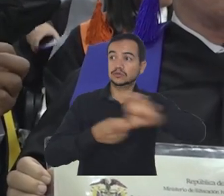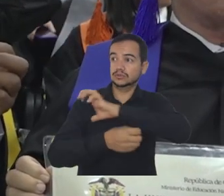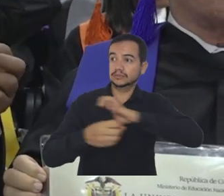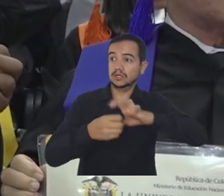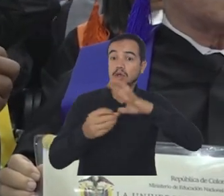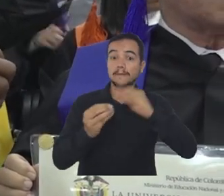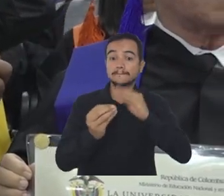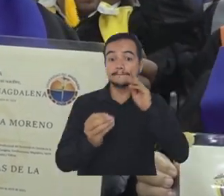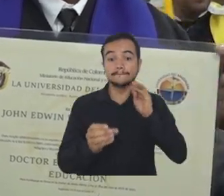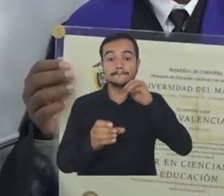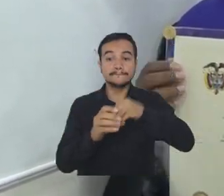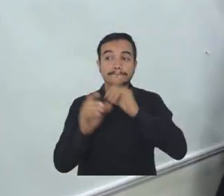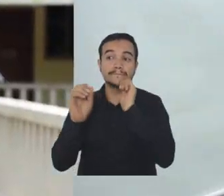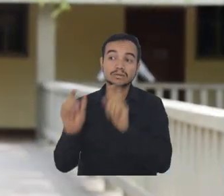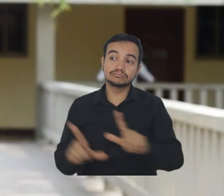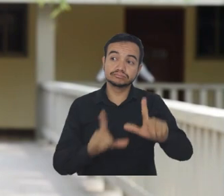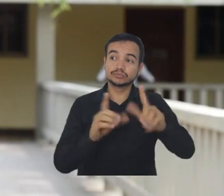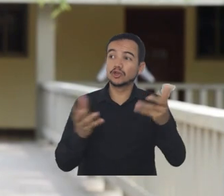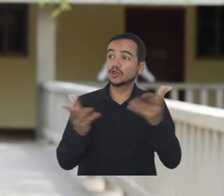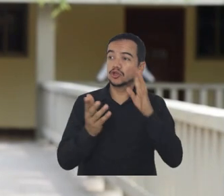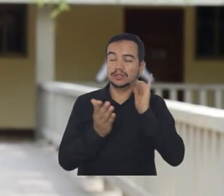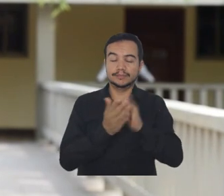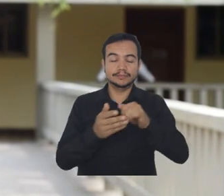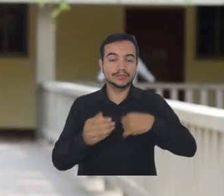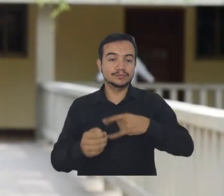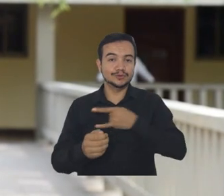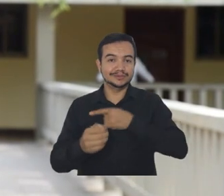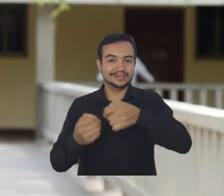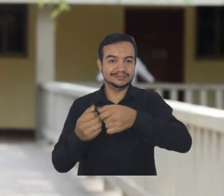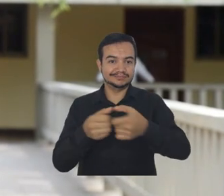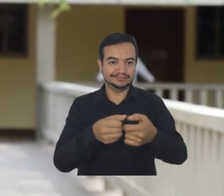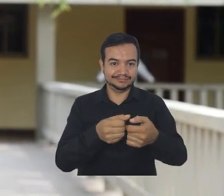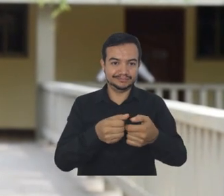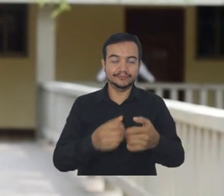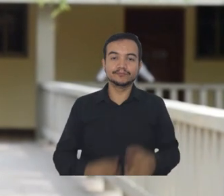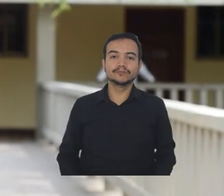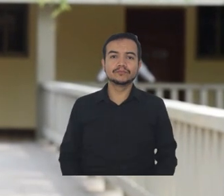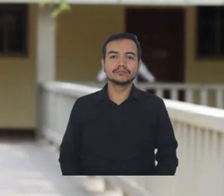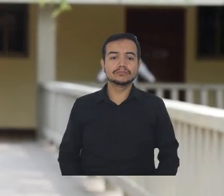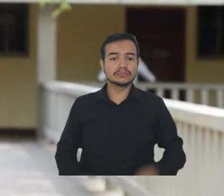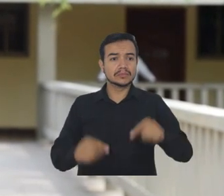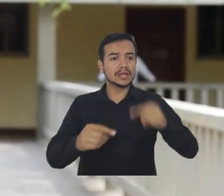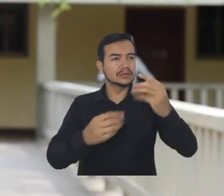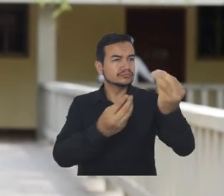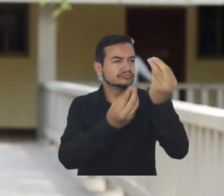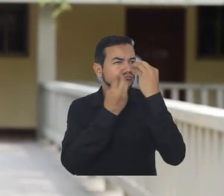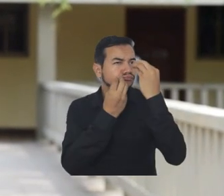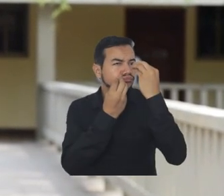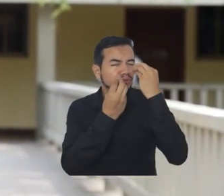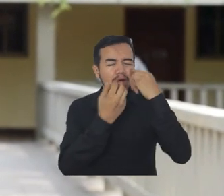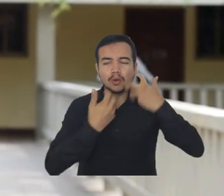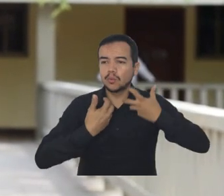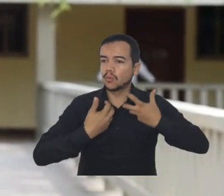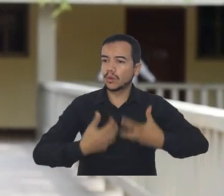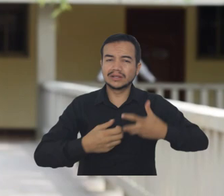Mayor Nuestra Señora del Rosario. Y los aprendizajes que uno adquiere acá en la universidad realmente son aplicables en cualquier contexto,